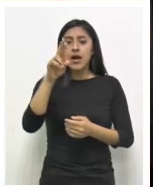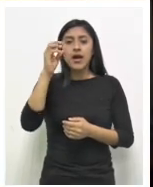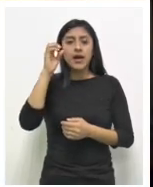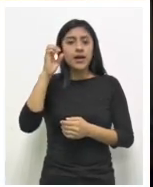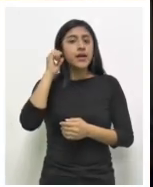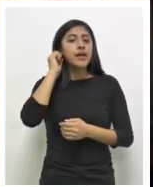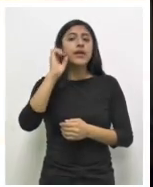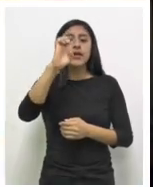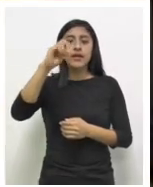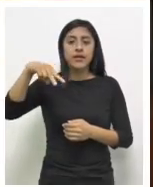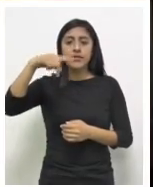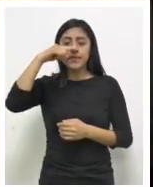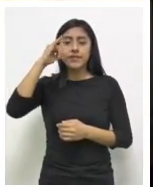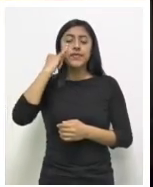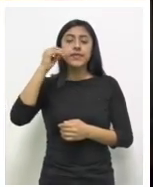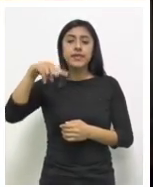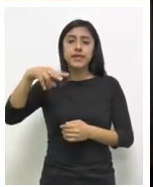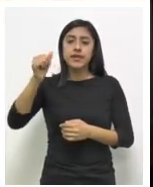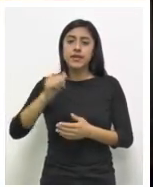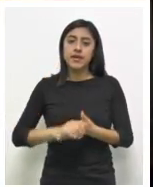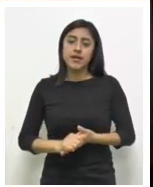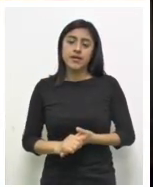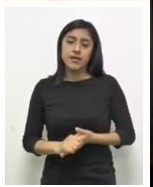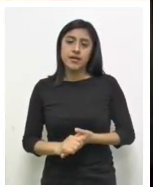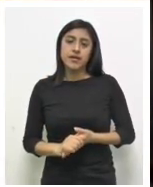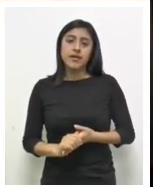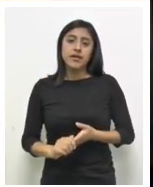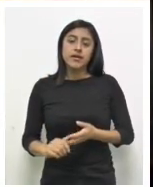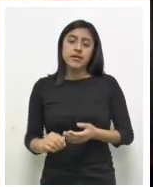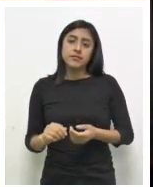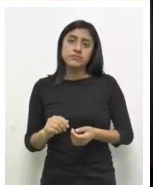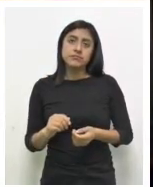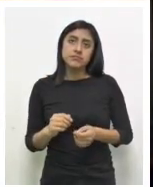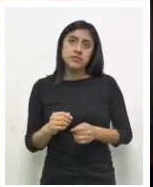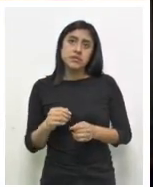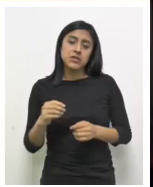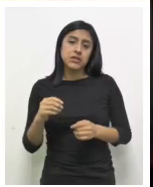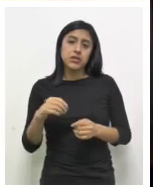la familia se reuniera y nos fuimos todos para allá. Allá estuvimos